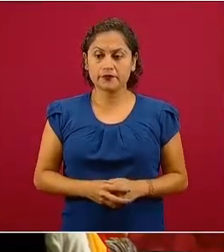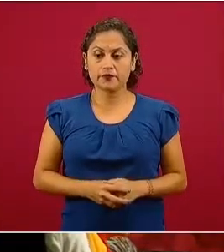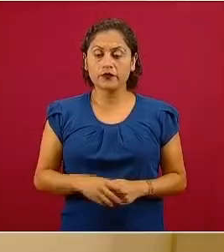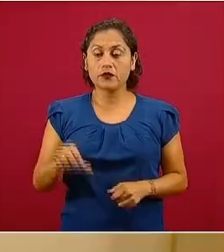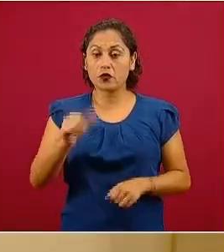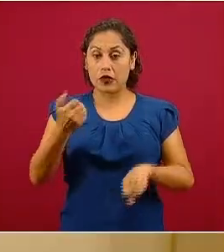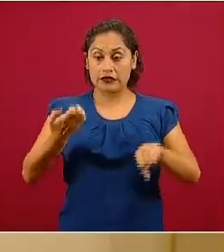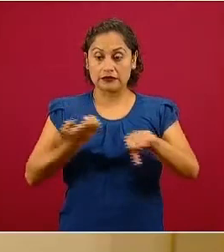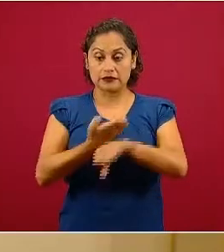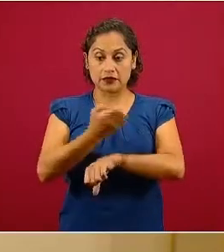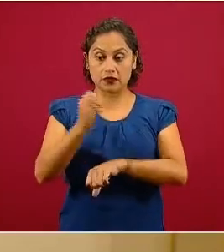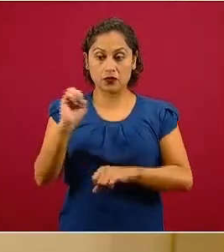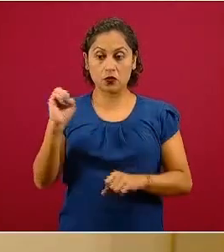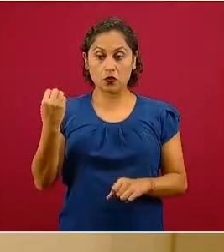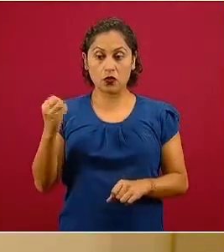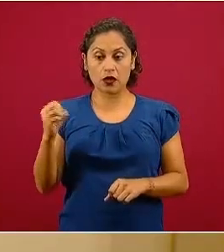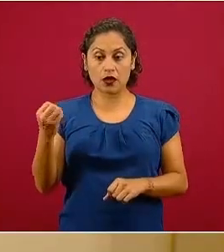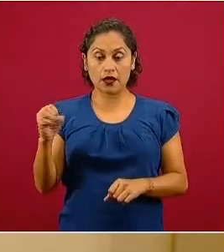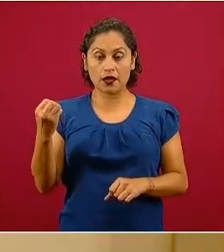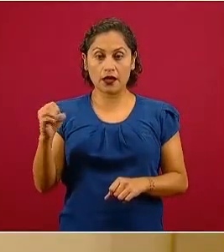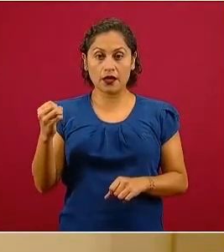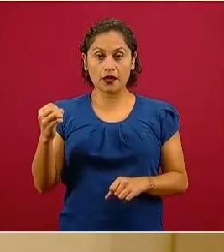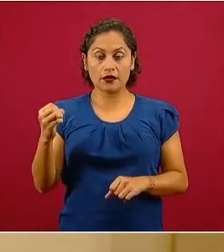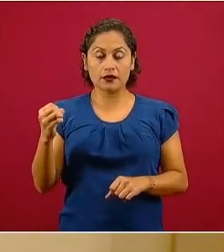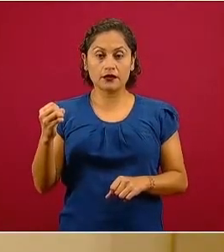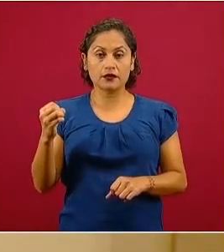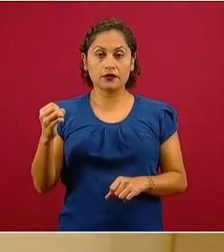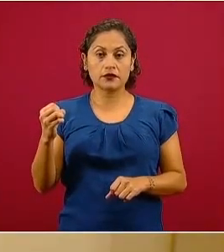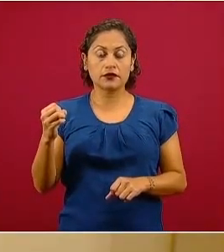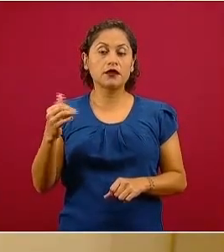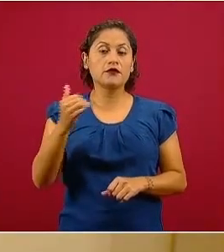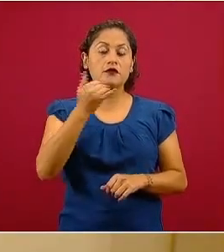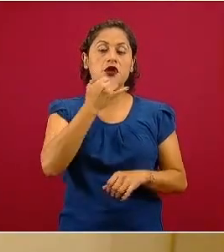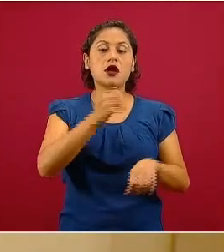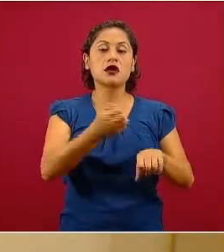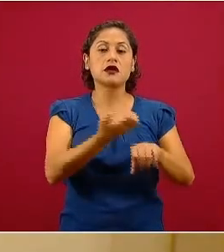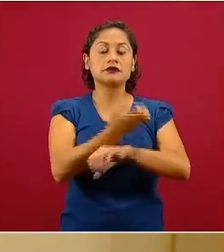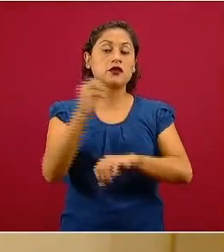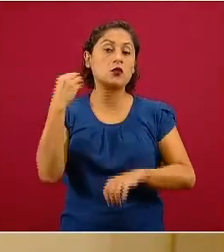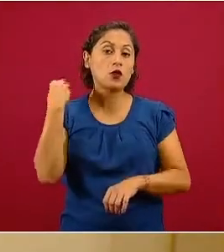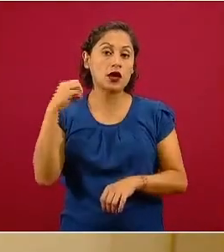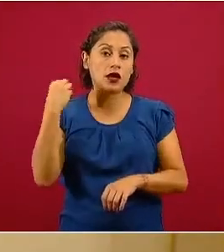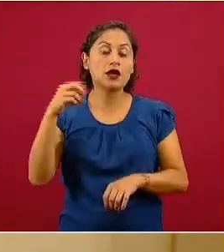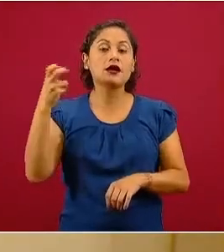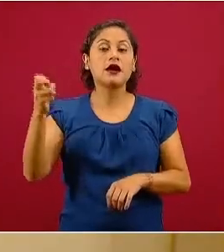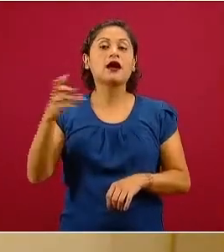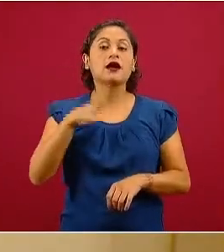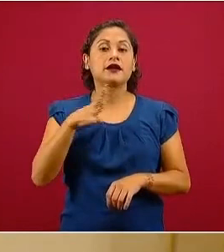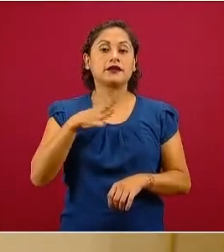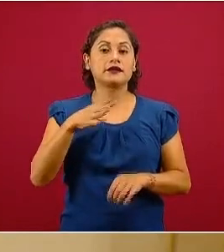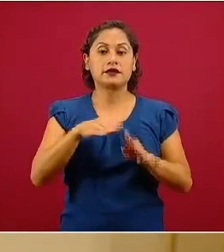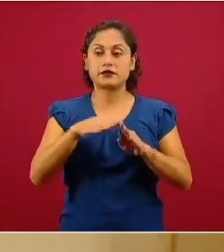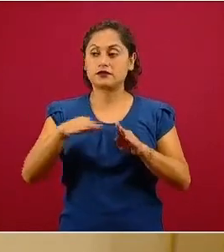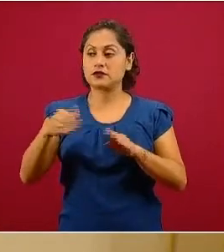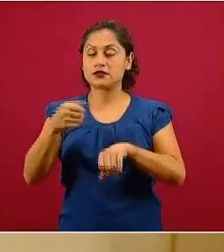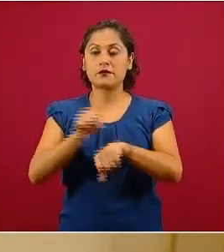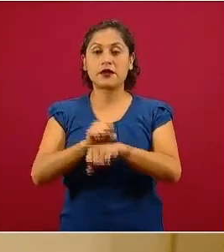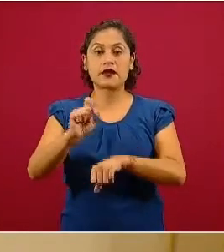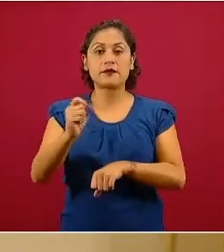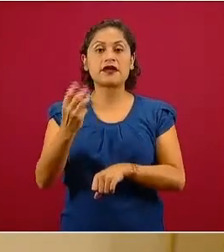Oaxaca, aquí tenemos un incremento hasta la semana 23, hubo solo un ligero pico que se produjo en la